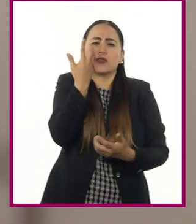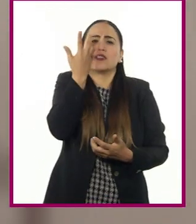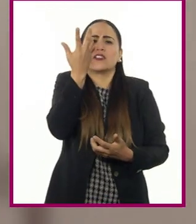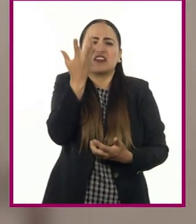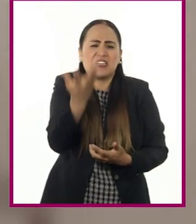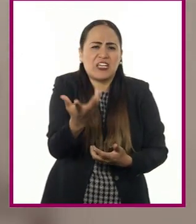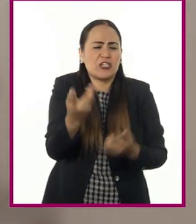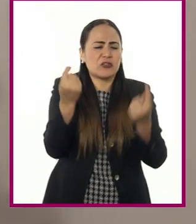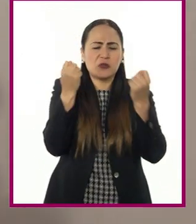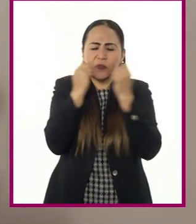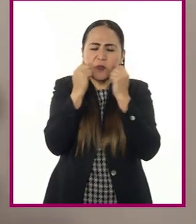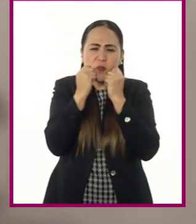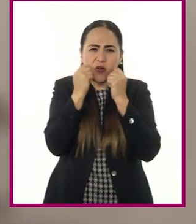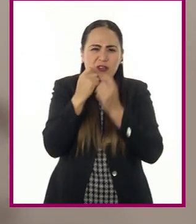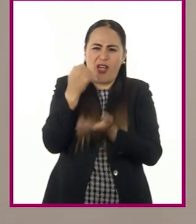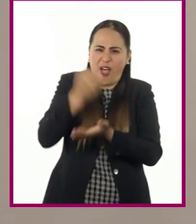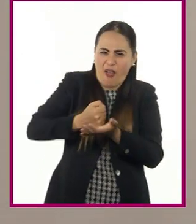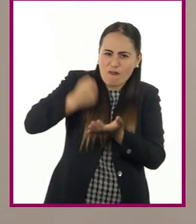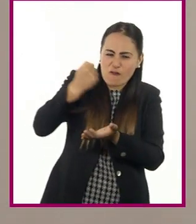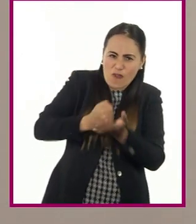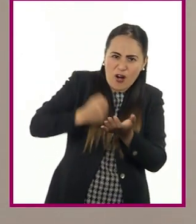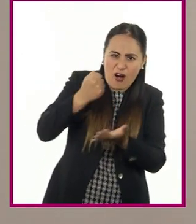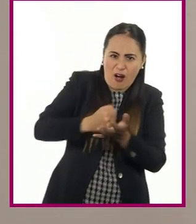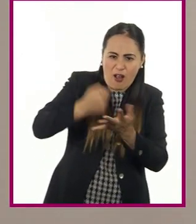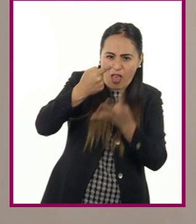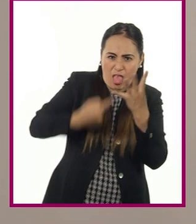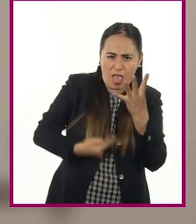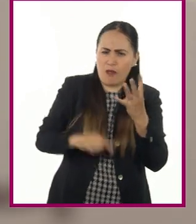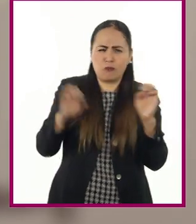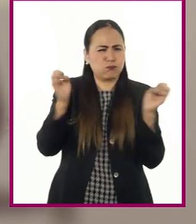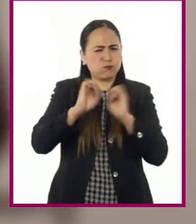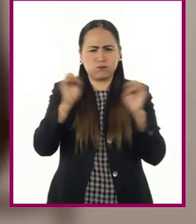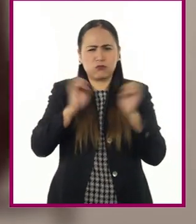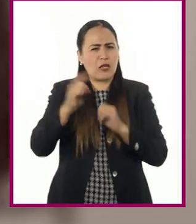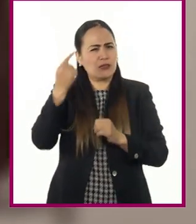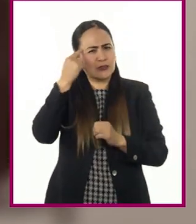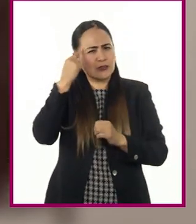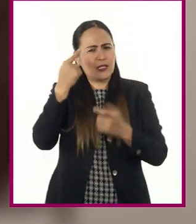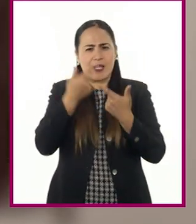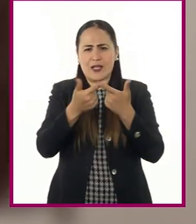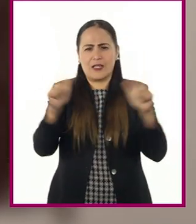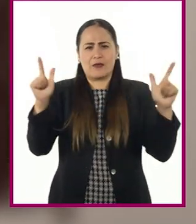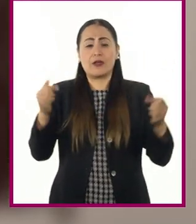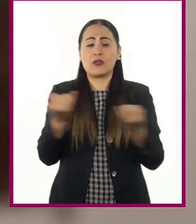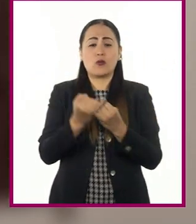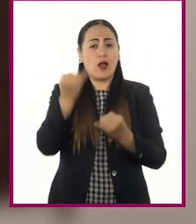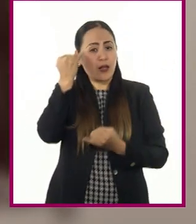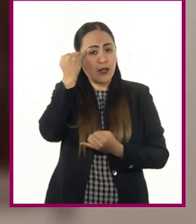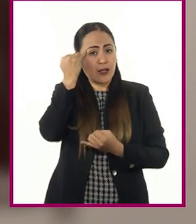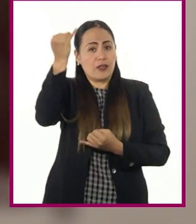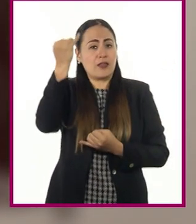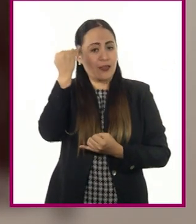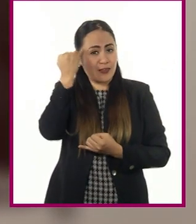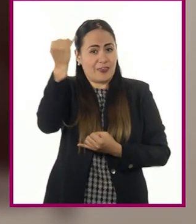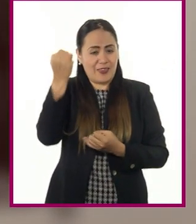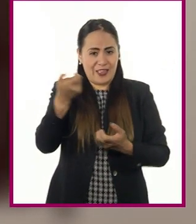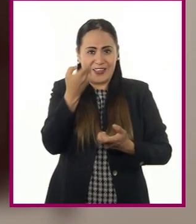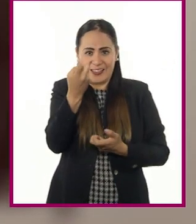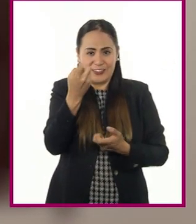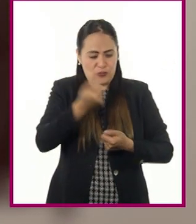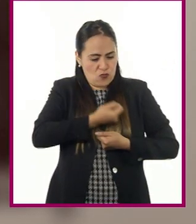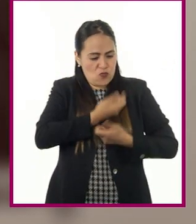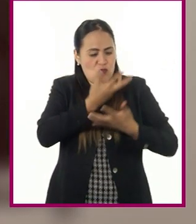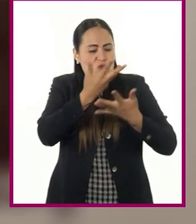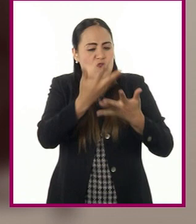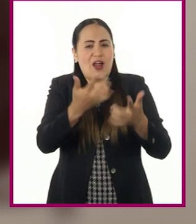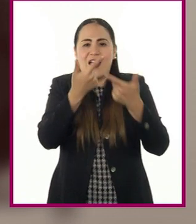temor ni presiones. Libertad para expresar las ideas. Se tiene el derecho de